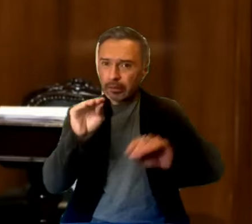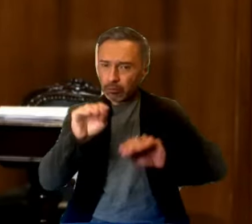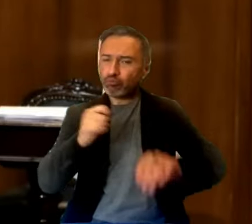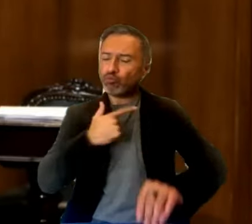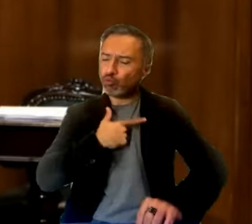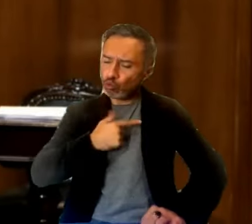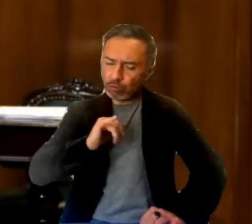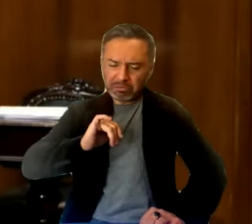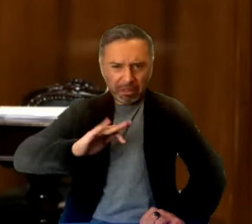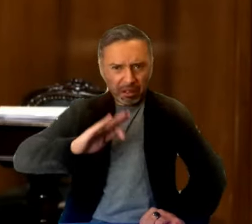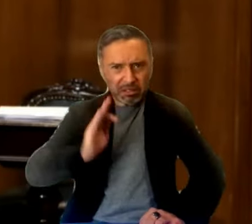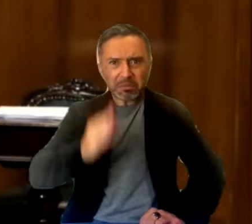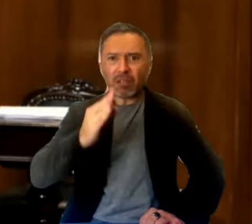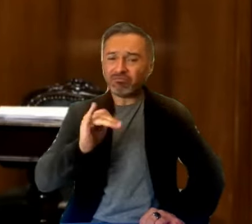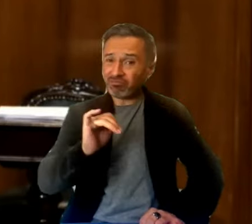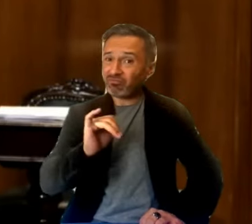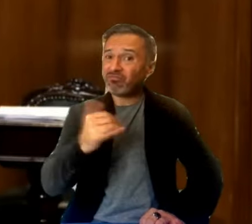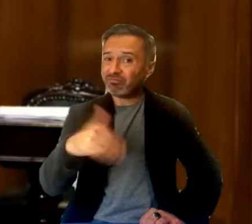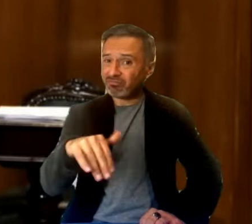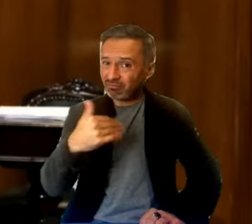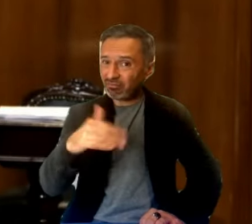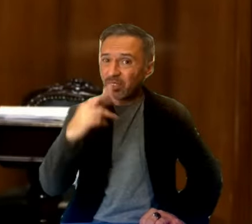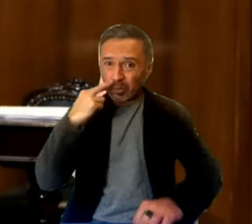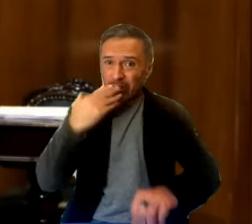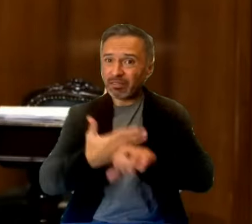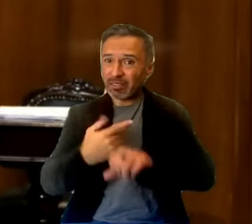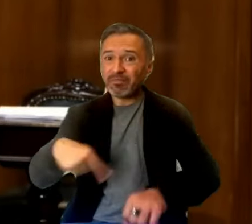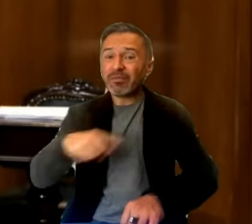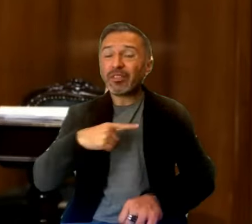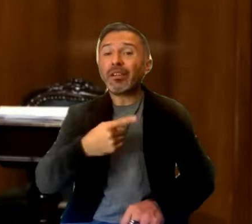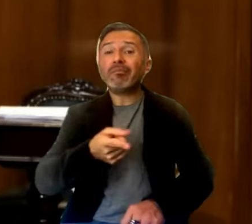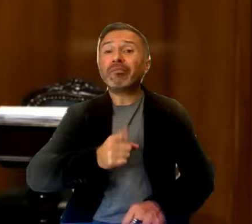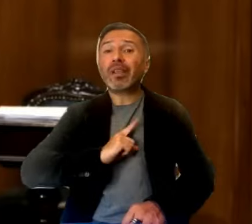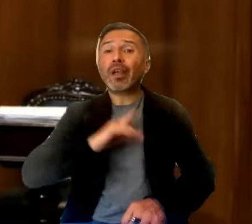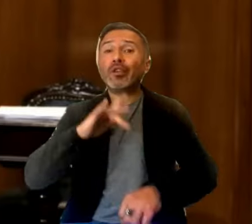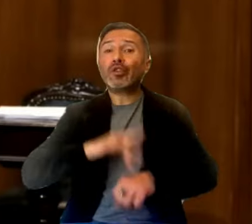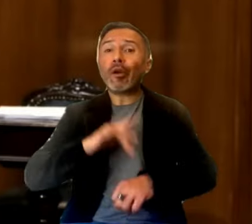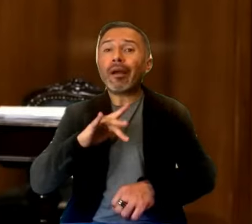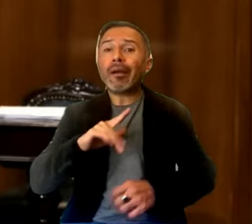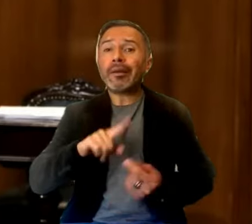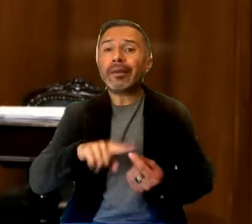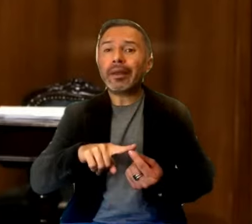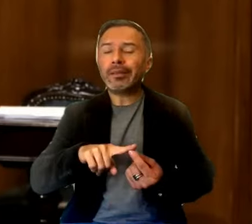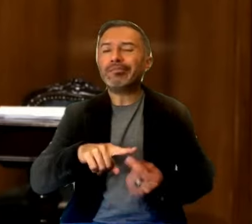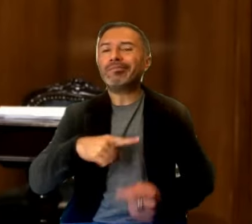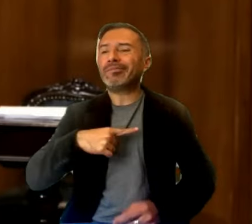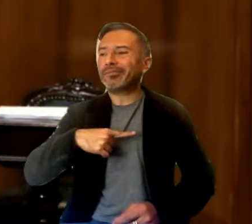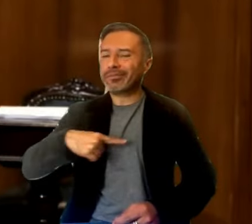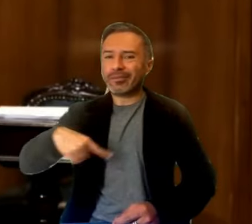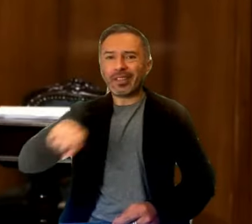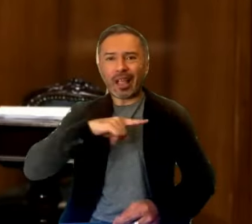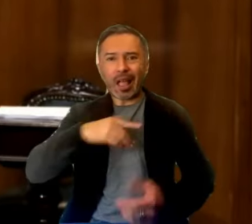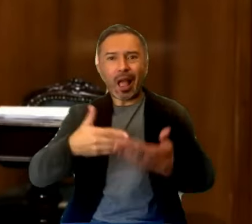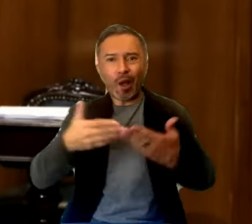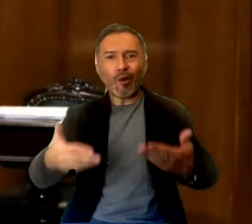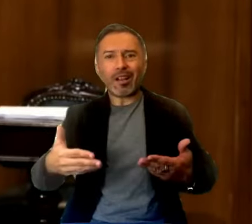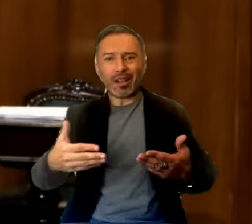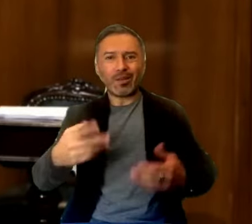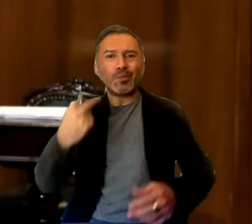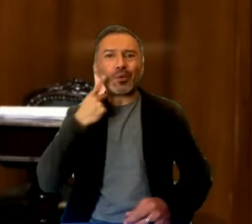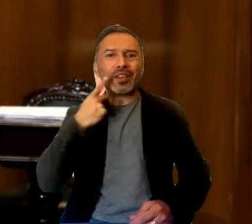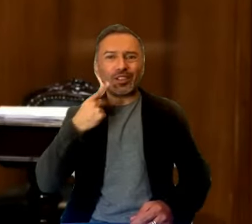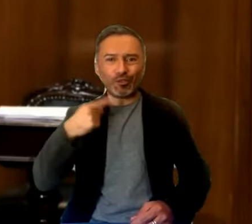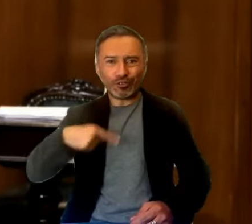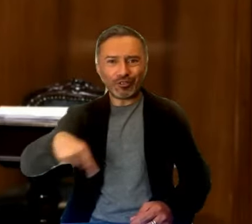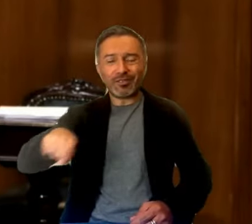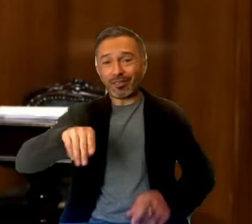nosotros, nos toca a esta generación de políticos, a esta generación de ciudadanos,